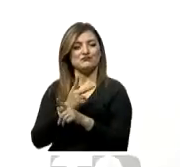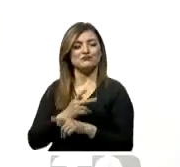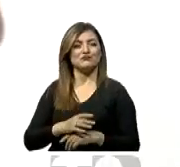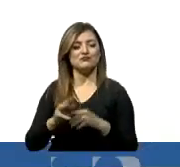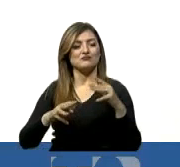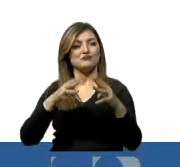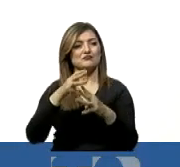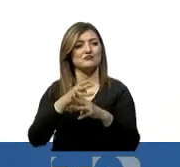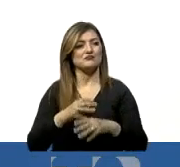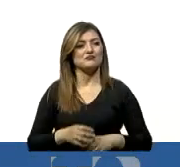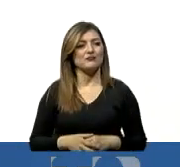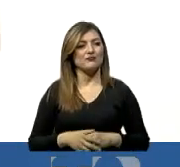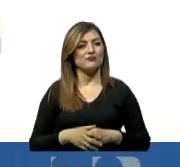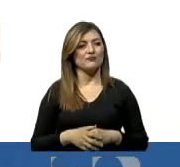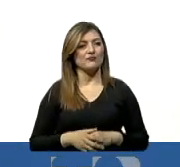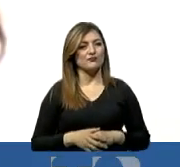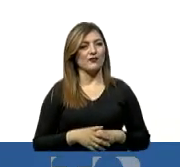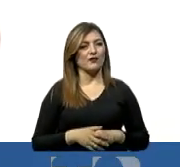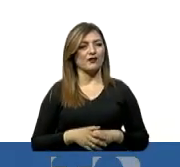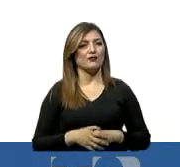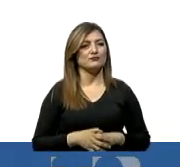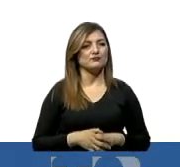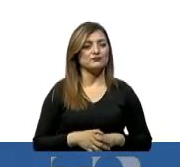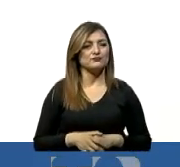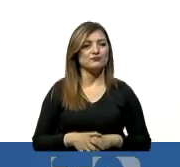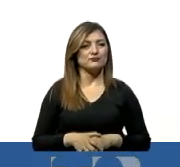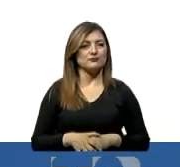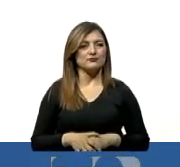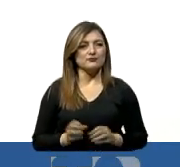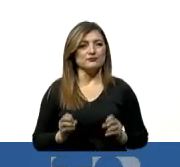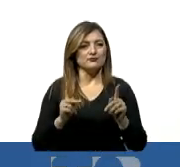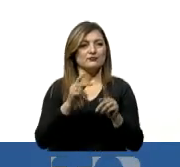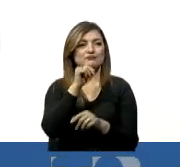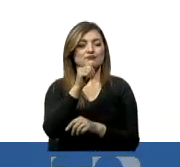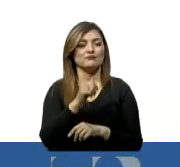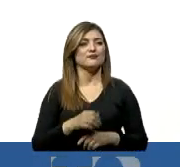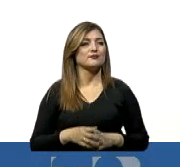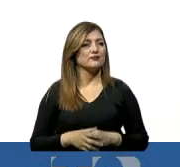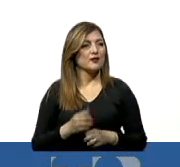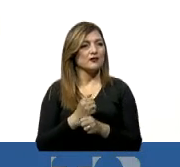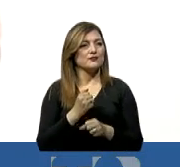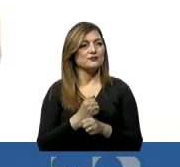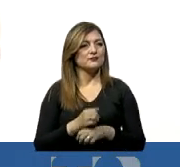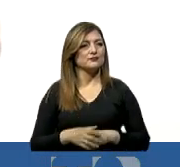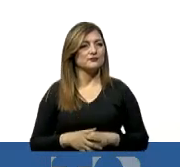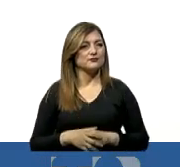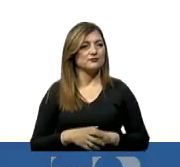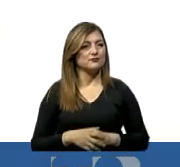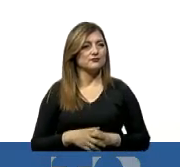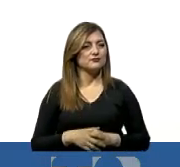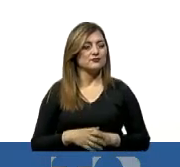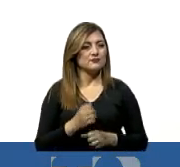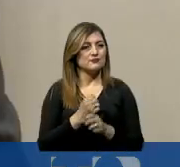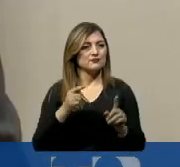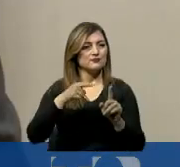¿no? Por todas las cosas que están sucediendo, existe una falta de oportunidad en cuanto al trabajo en sí, ¿no? Al trabajo directo en